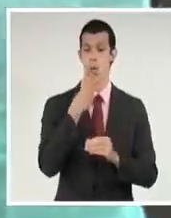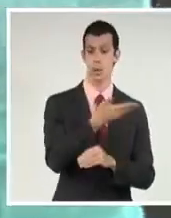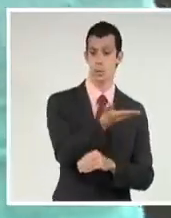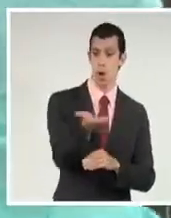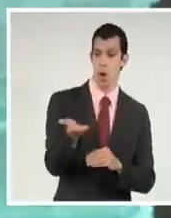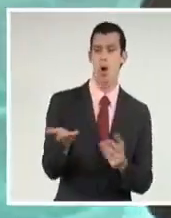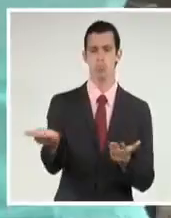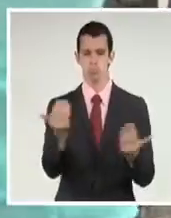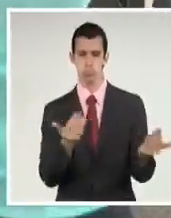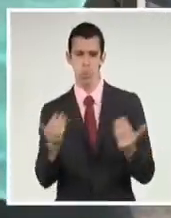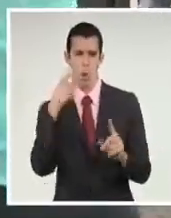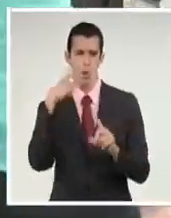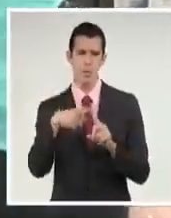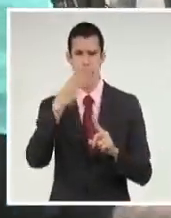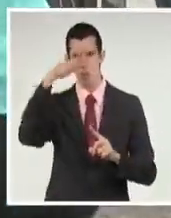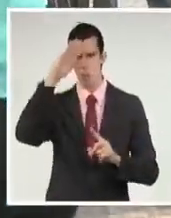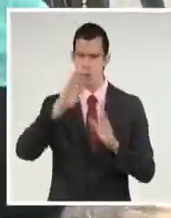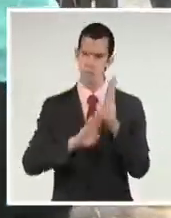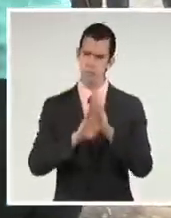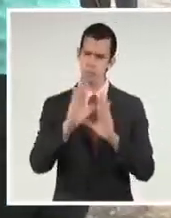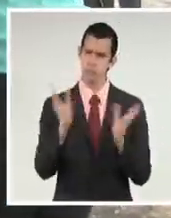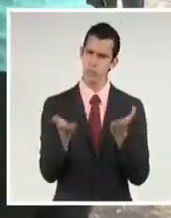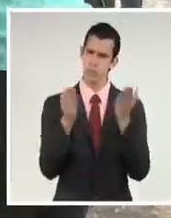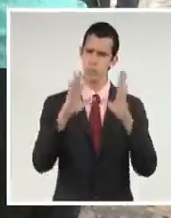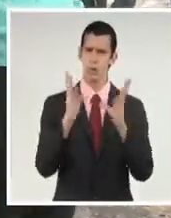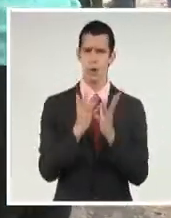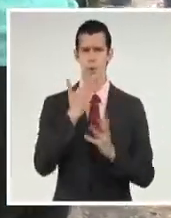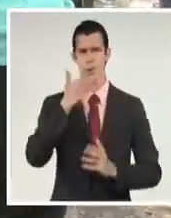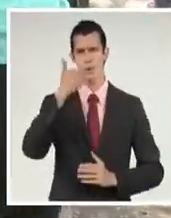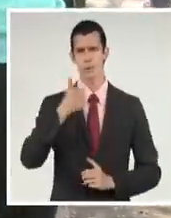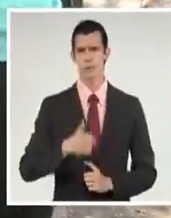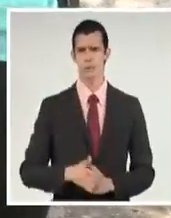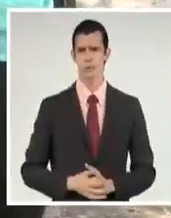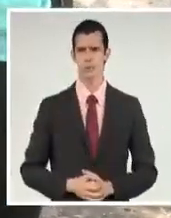país mejor. Melvin Joel, Sistema Informativo de la Televisión Cubana.